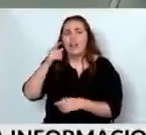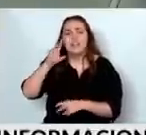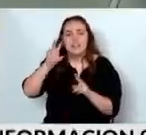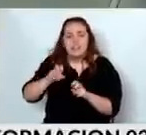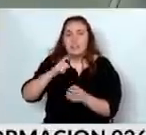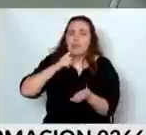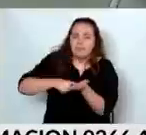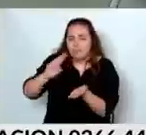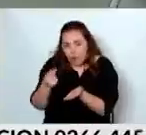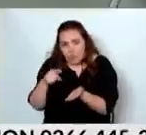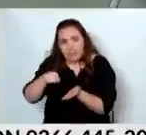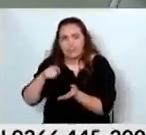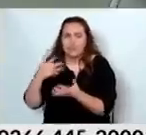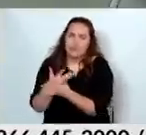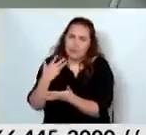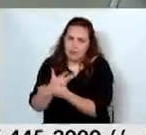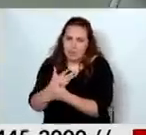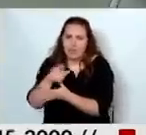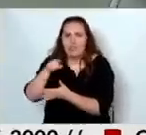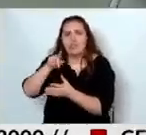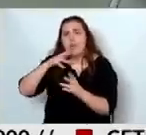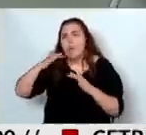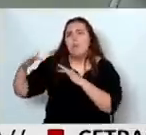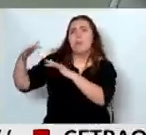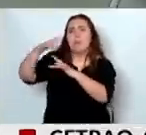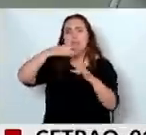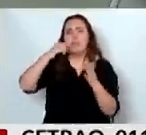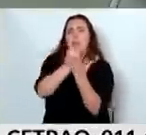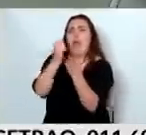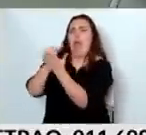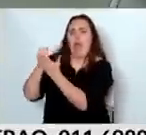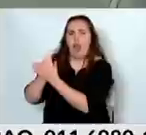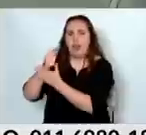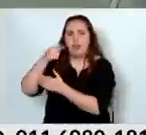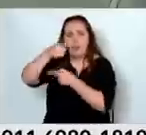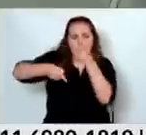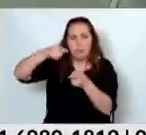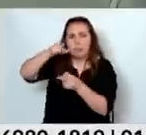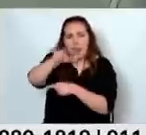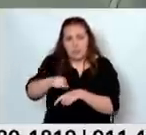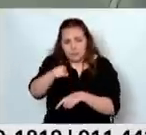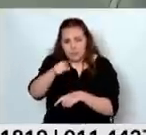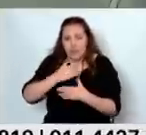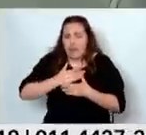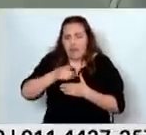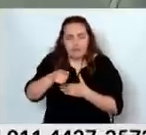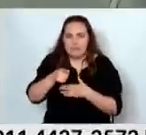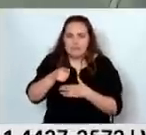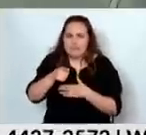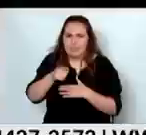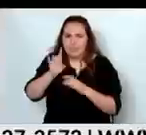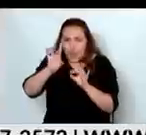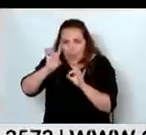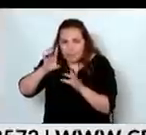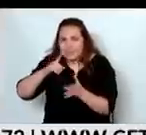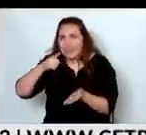demás que son mitos, que son estigmas, no es esa persona. Esa persona fue mucho más que el acto en